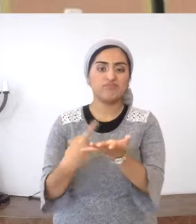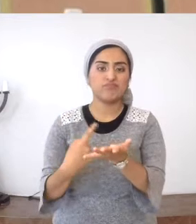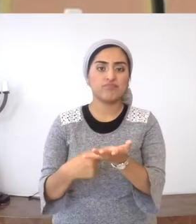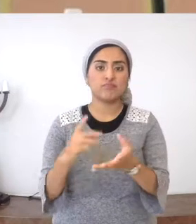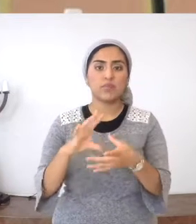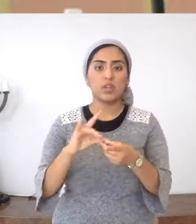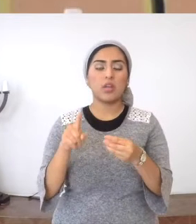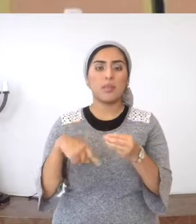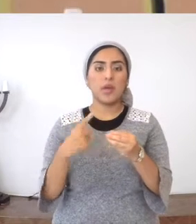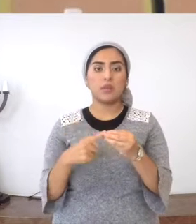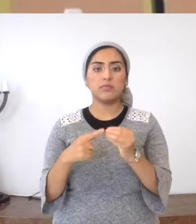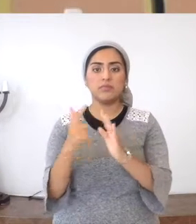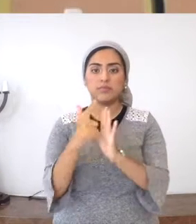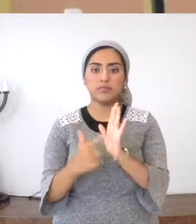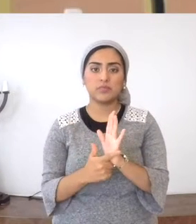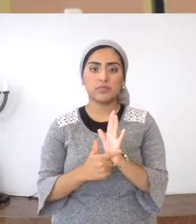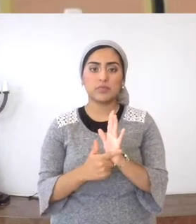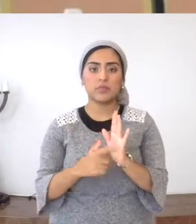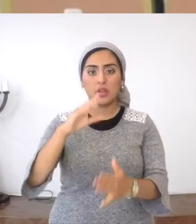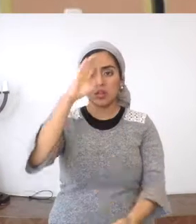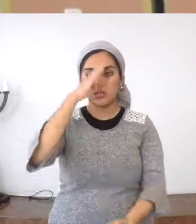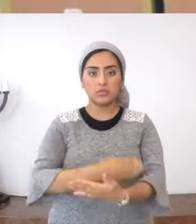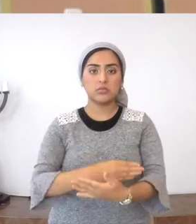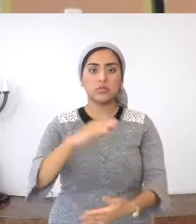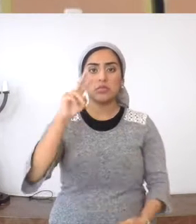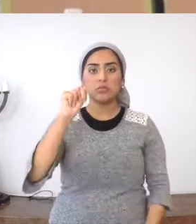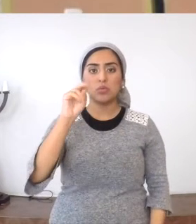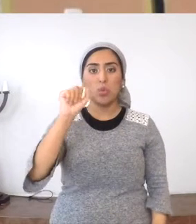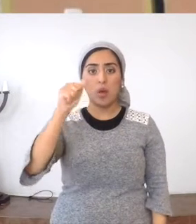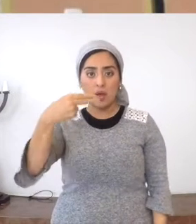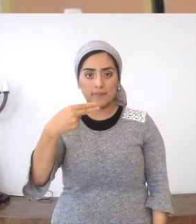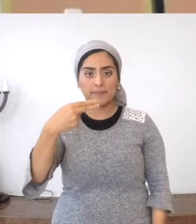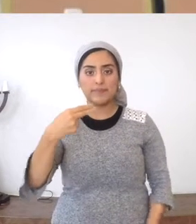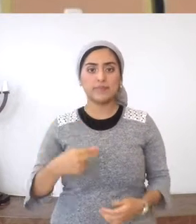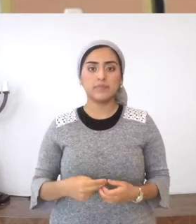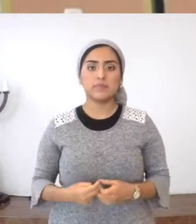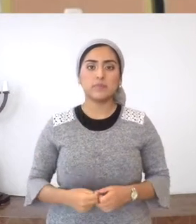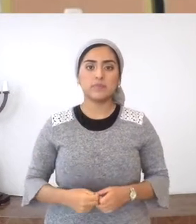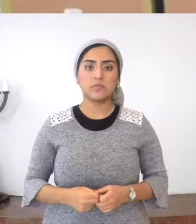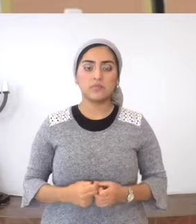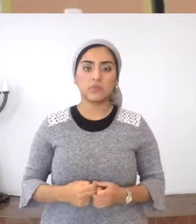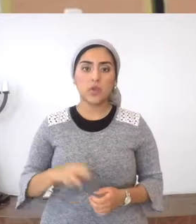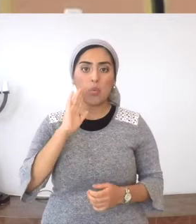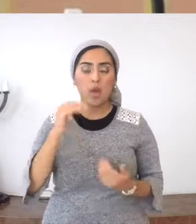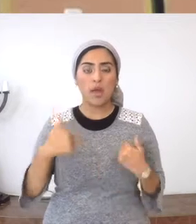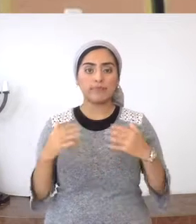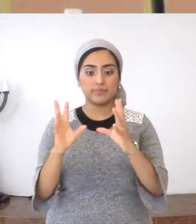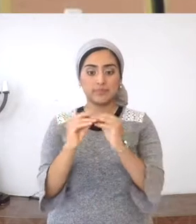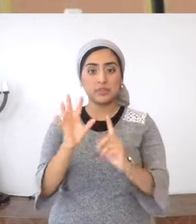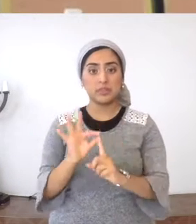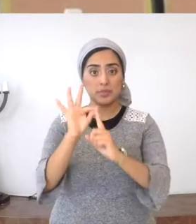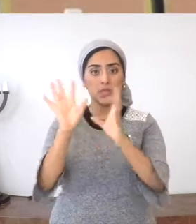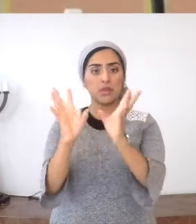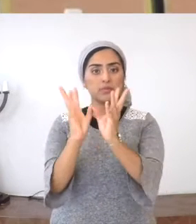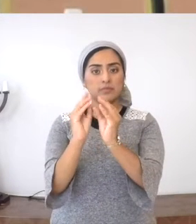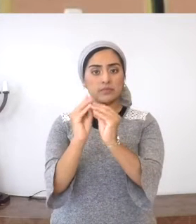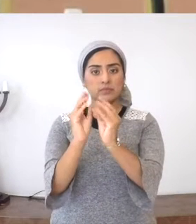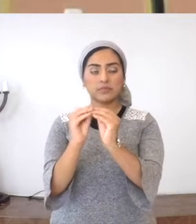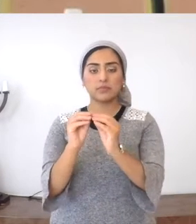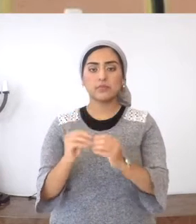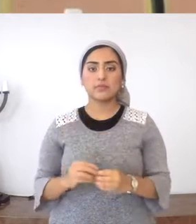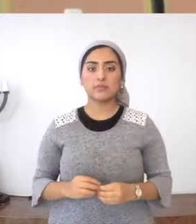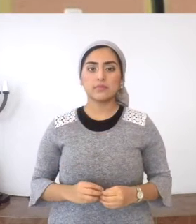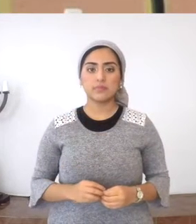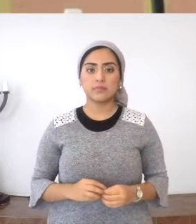Se va a discutir mucho Los principios De los hijos de Noé Va a haber Una